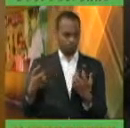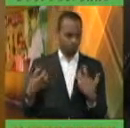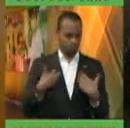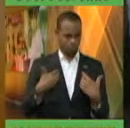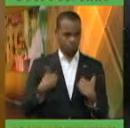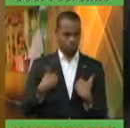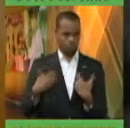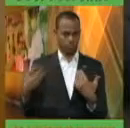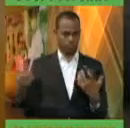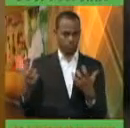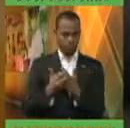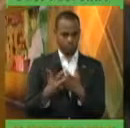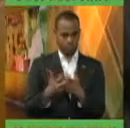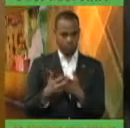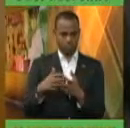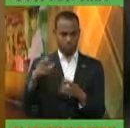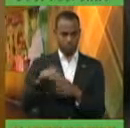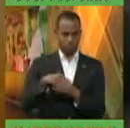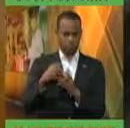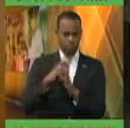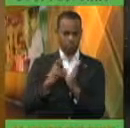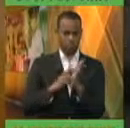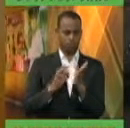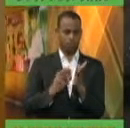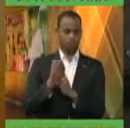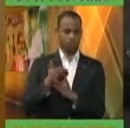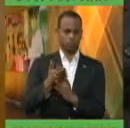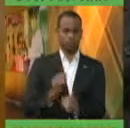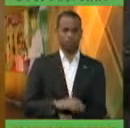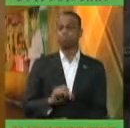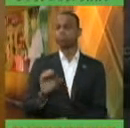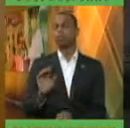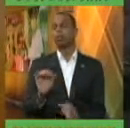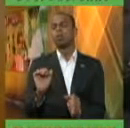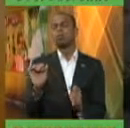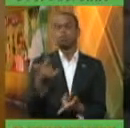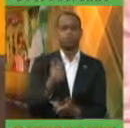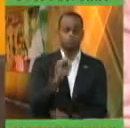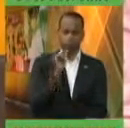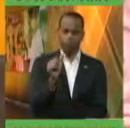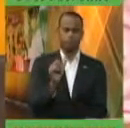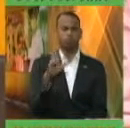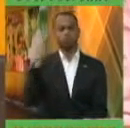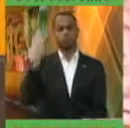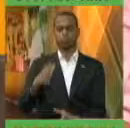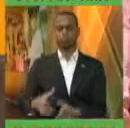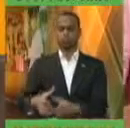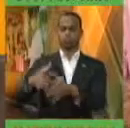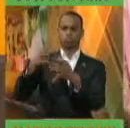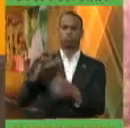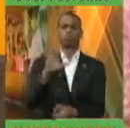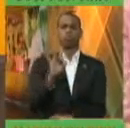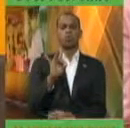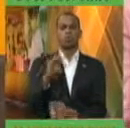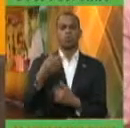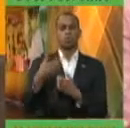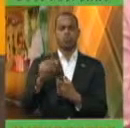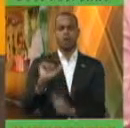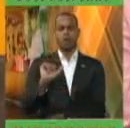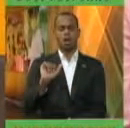las normas las reglas de accesibilidad no todos porque son bloques de ocho apartamentos